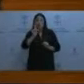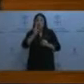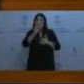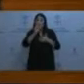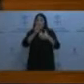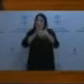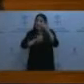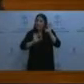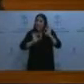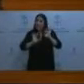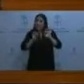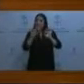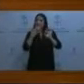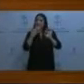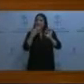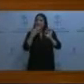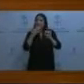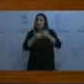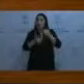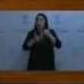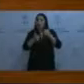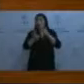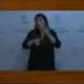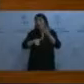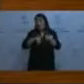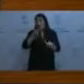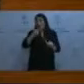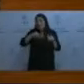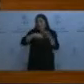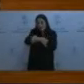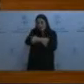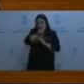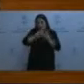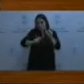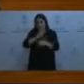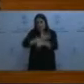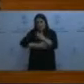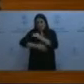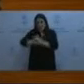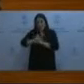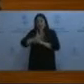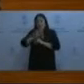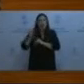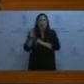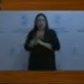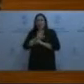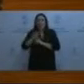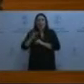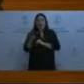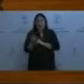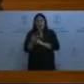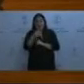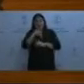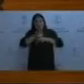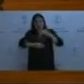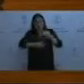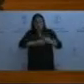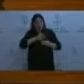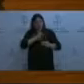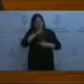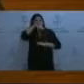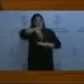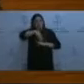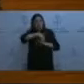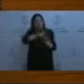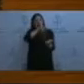en convocatoria exista acceso a discapacidad, aunque lo mejor, no se lo pierda, es que lo harán porque esta plataforma lo